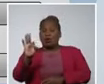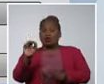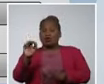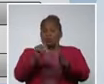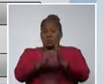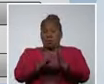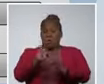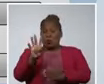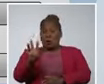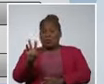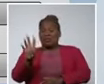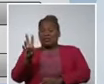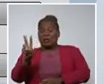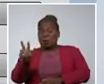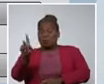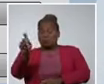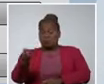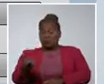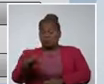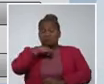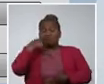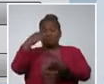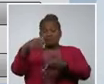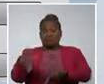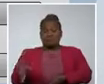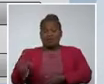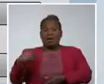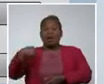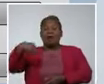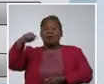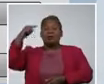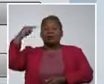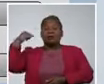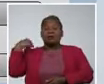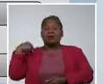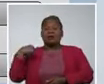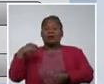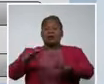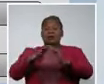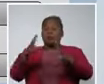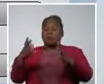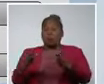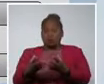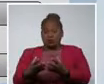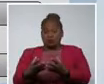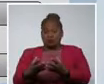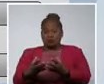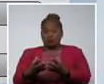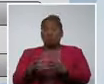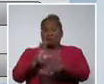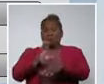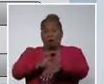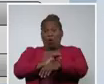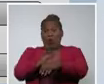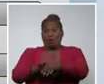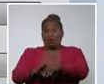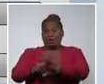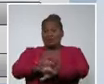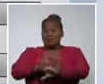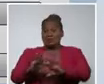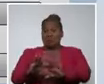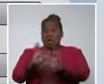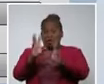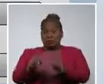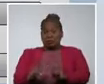8.642 personas que fallecieron ayer en el mundo con la COVID-19, pues ya la cifra